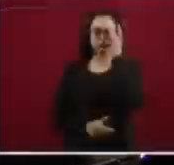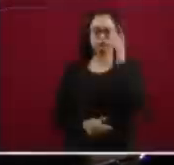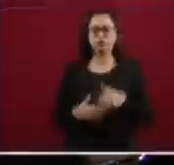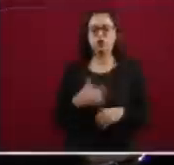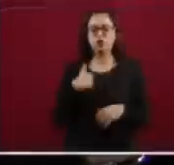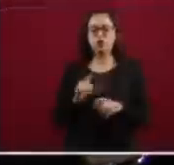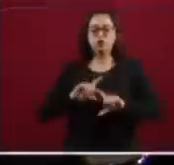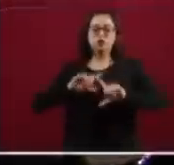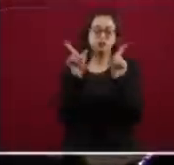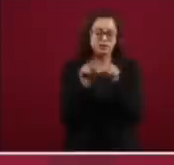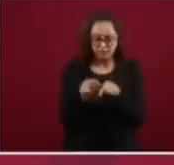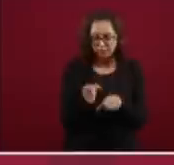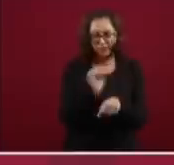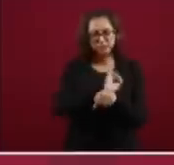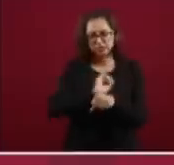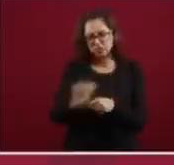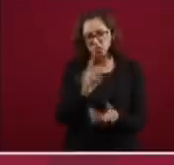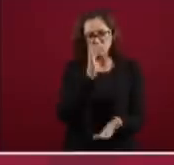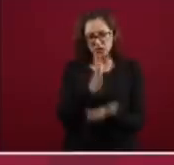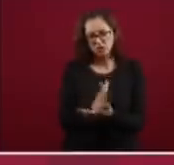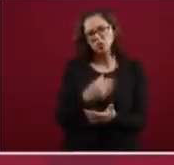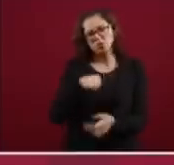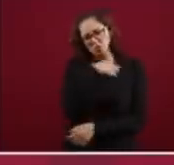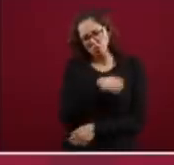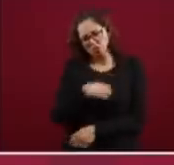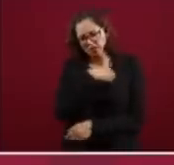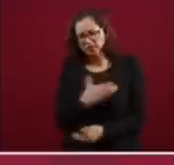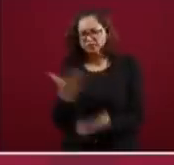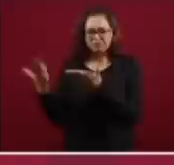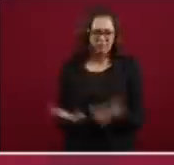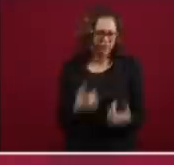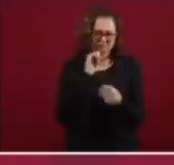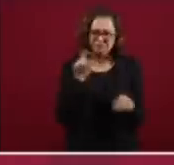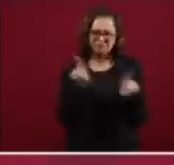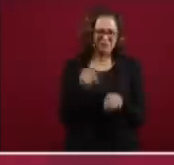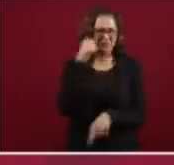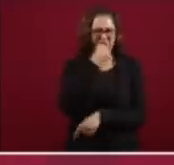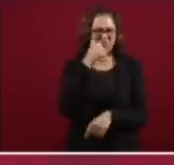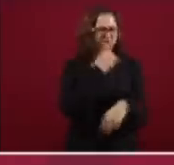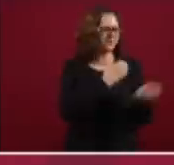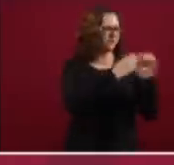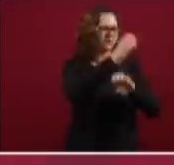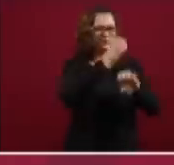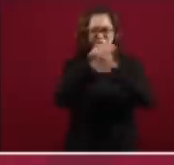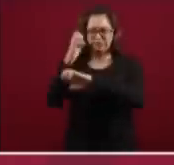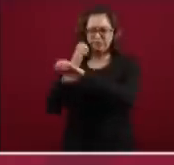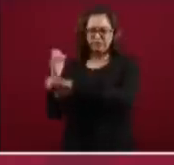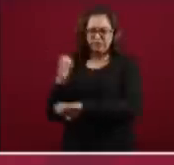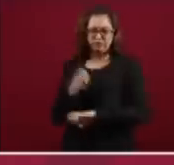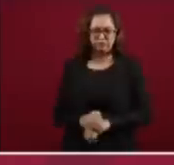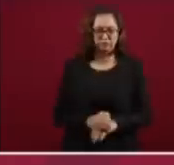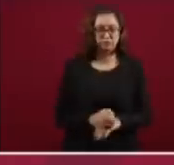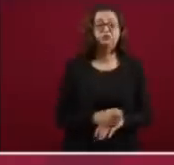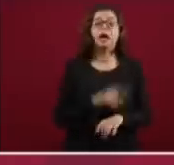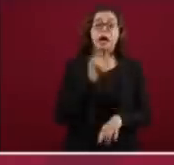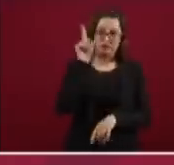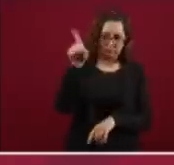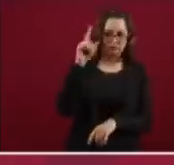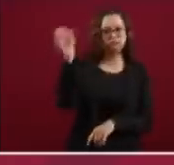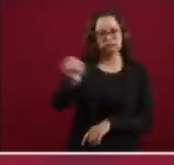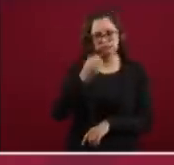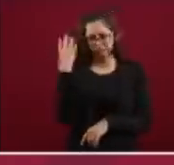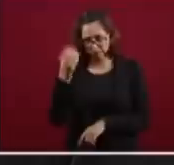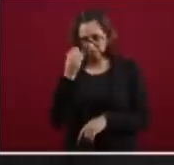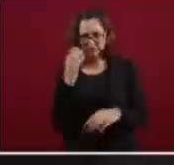como lo siento siempre cuando llego a un estado y vamos al acto